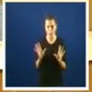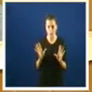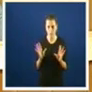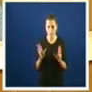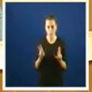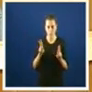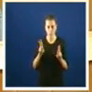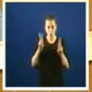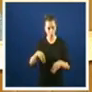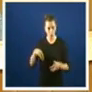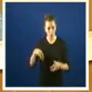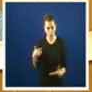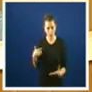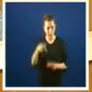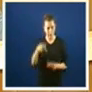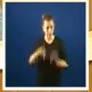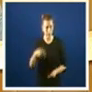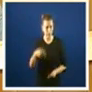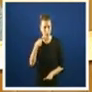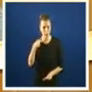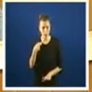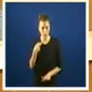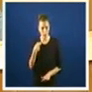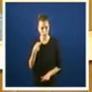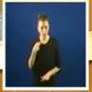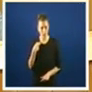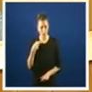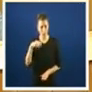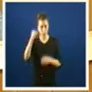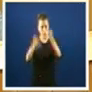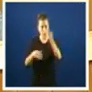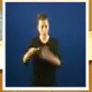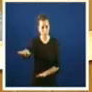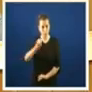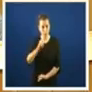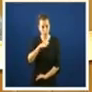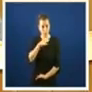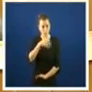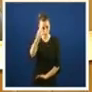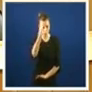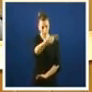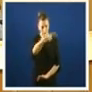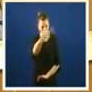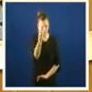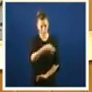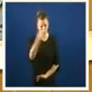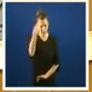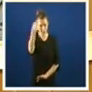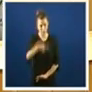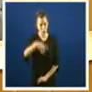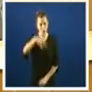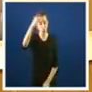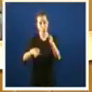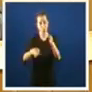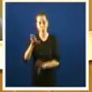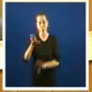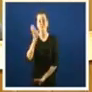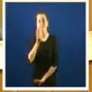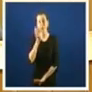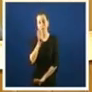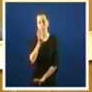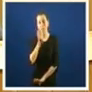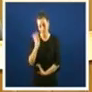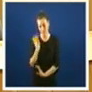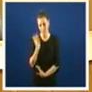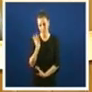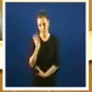Nunca esta deputada estivo imputada Porque sabe vostede, ou debería saber, que un suizo de faltas Un